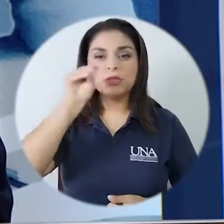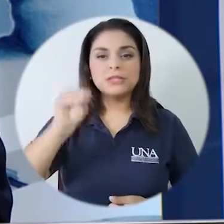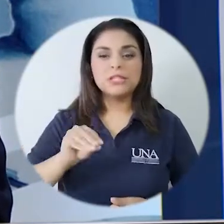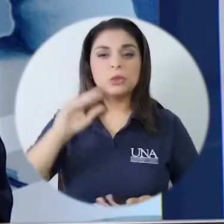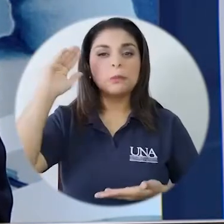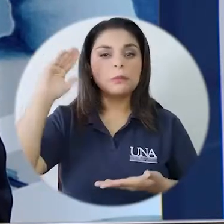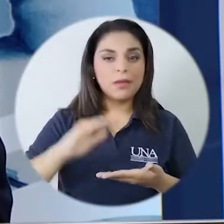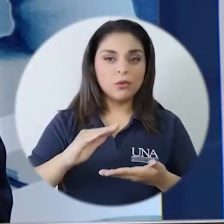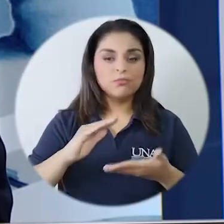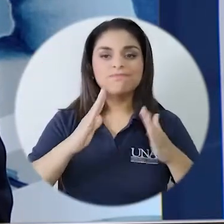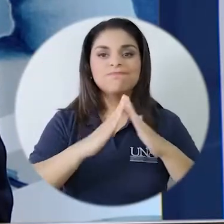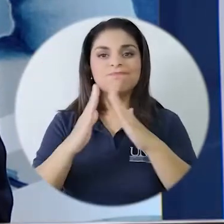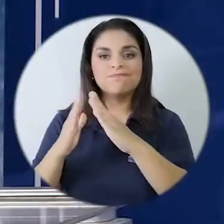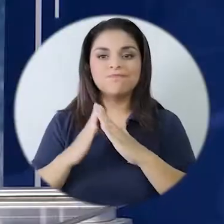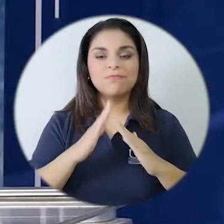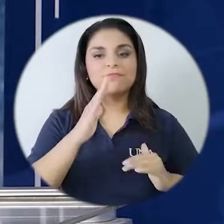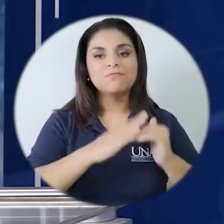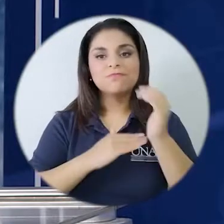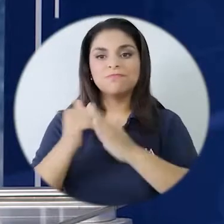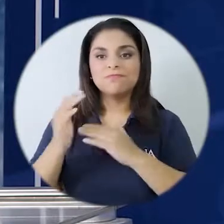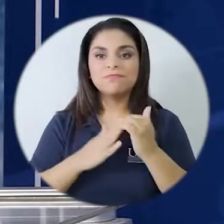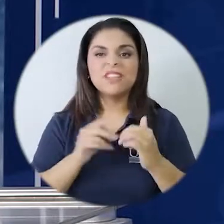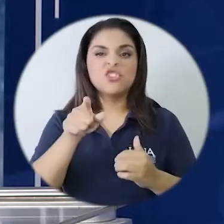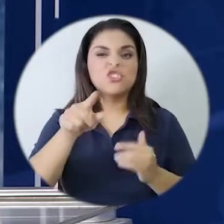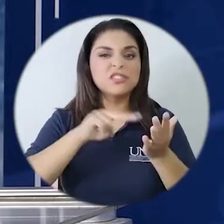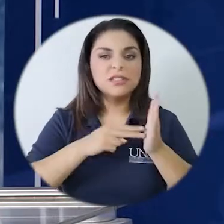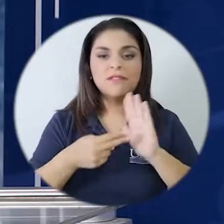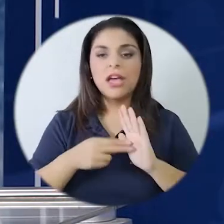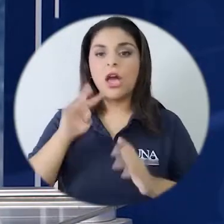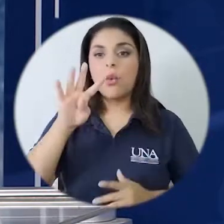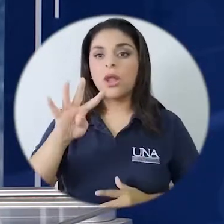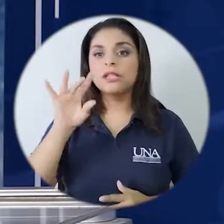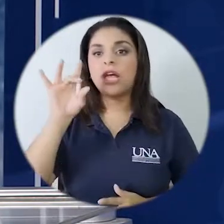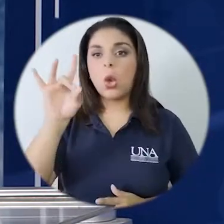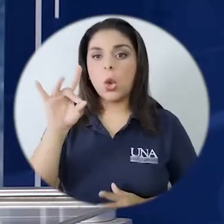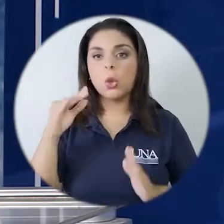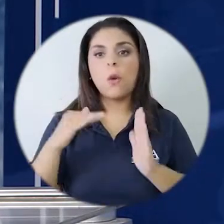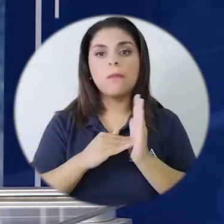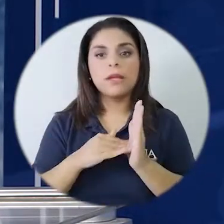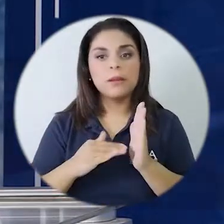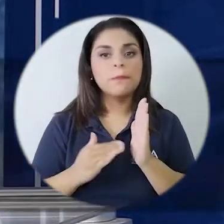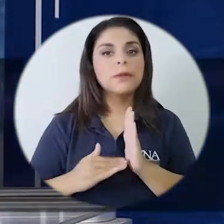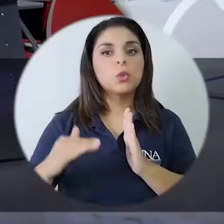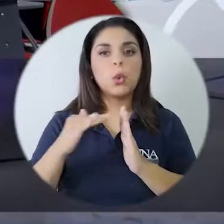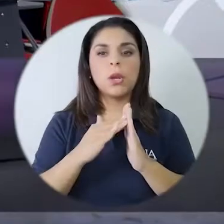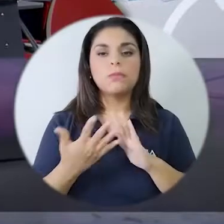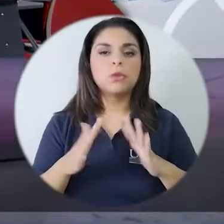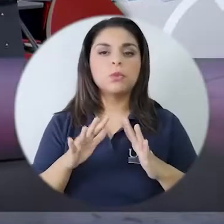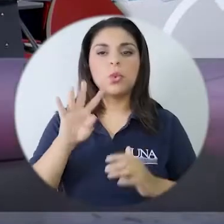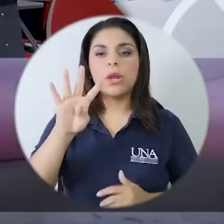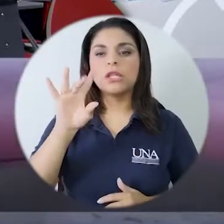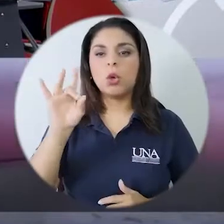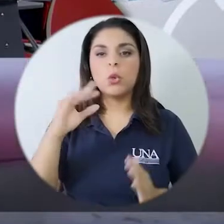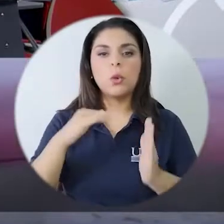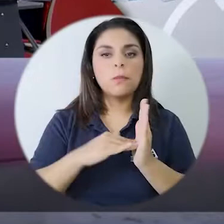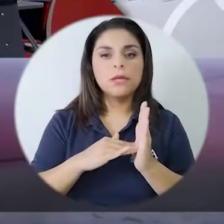42% menos de viviendas que se van a hacer. Estos son más o menos 48 mil millones, como aproximadamente unas